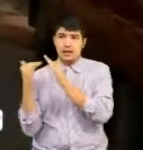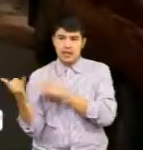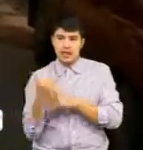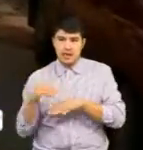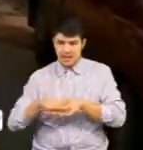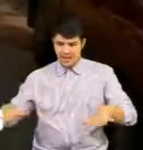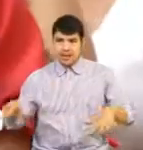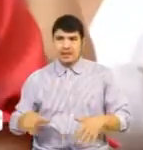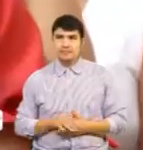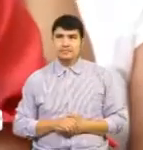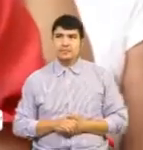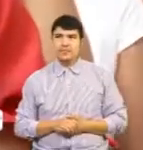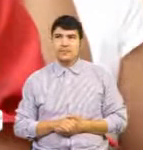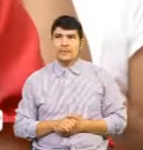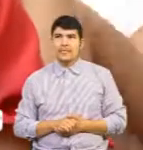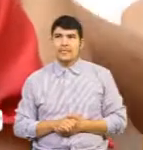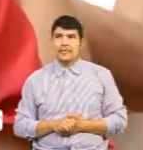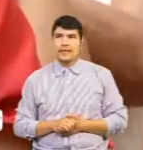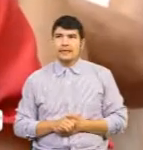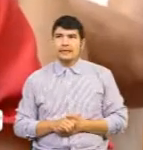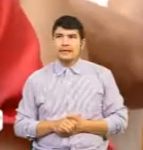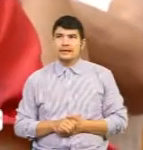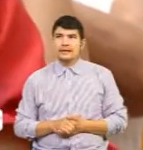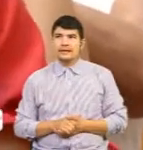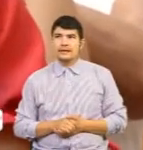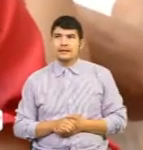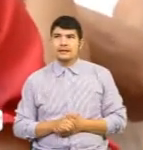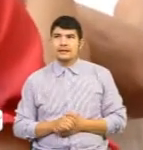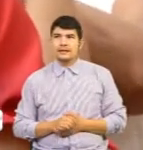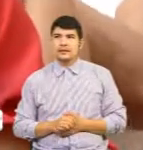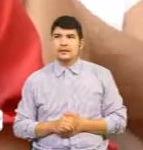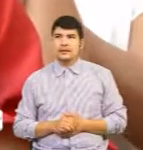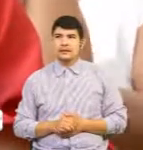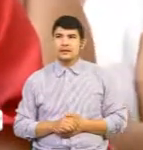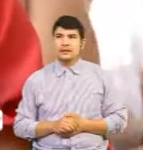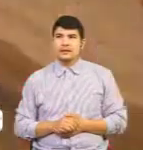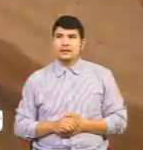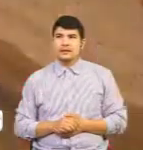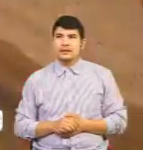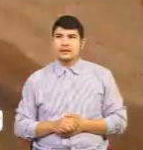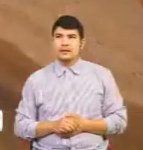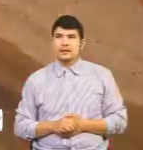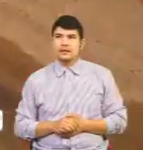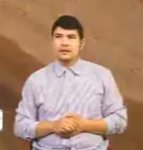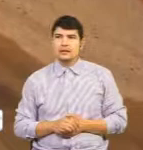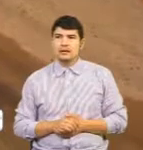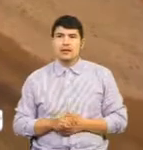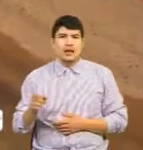floridablanca no tuvieron en cuenta de tener nosotros como usuario que hacen una previa socialización